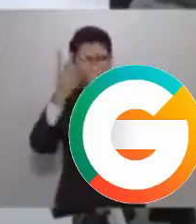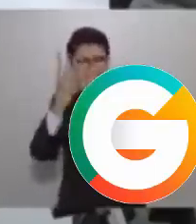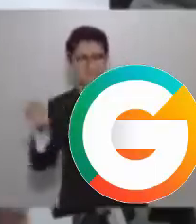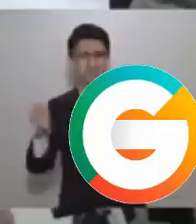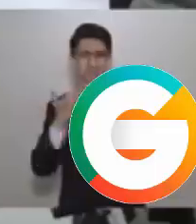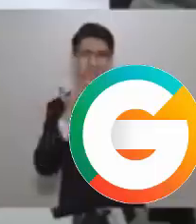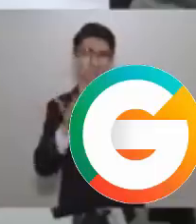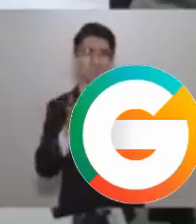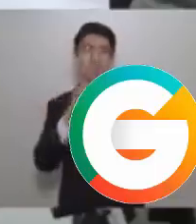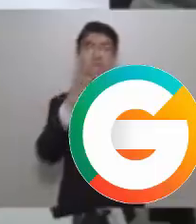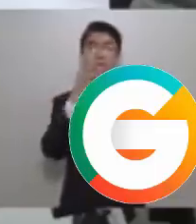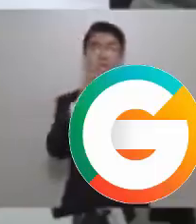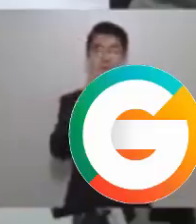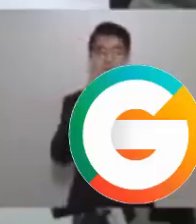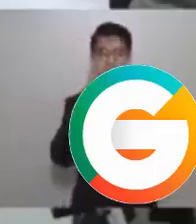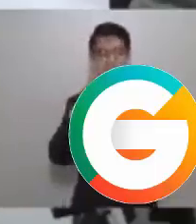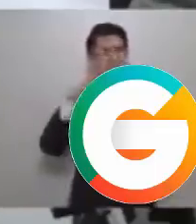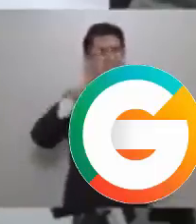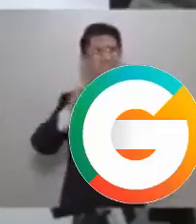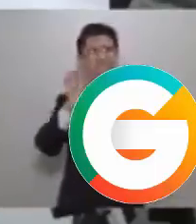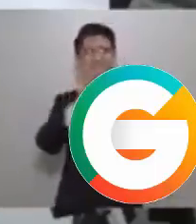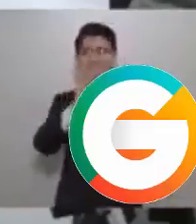necesario para recuperarlo. Hemos avanzado